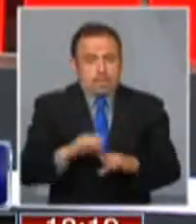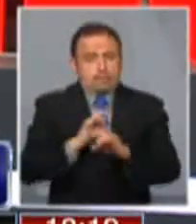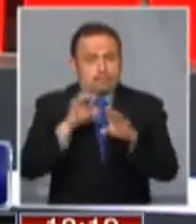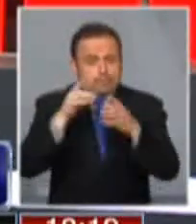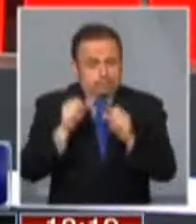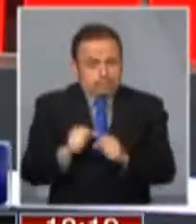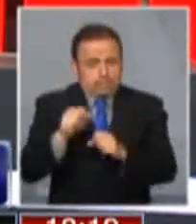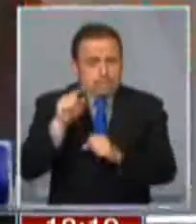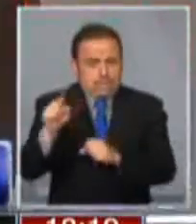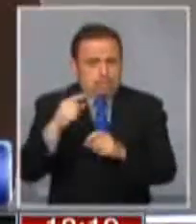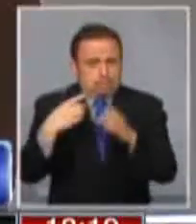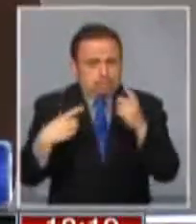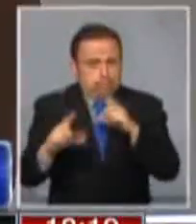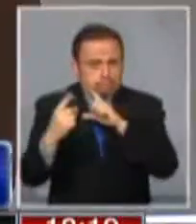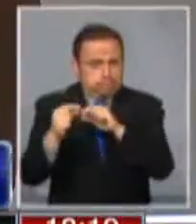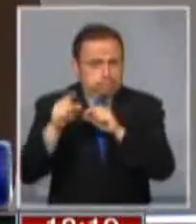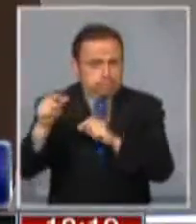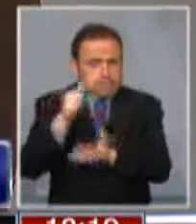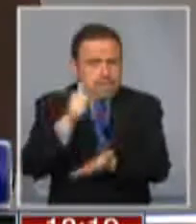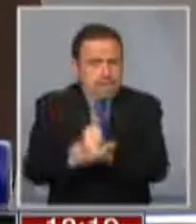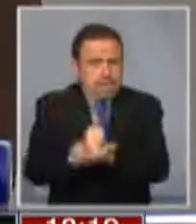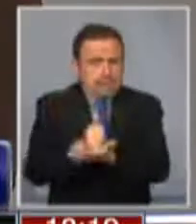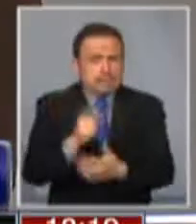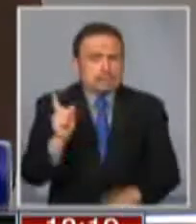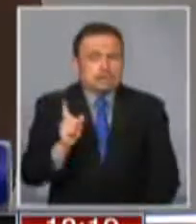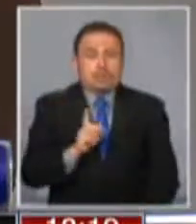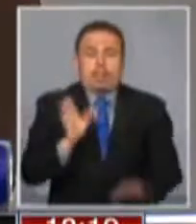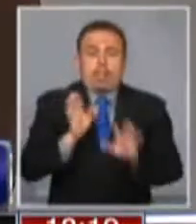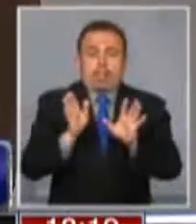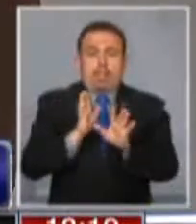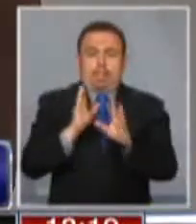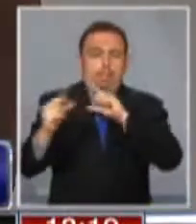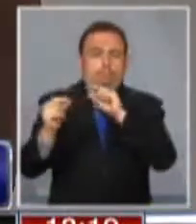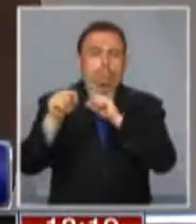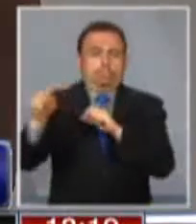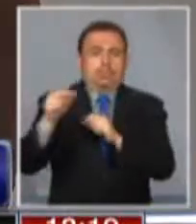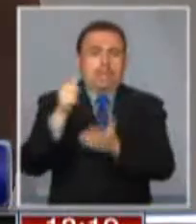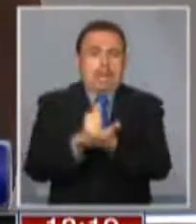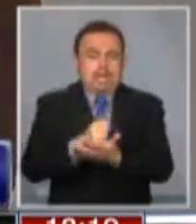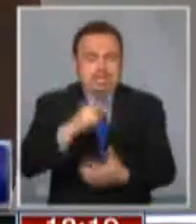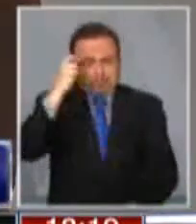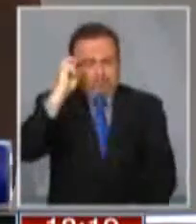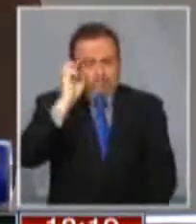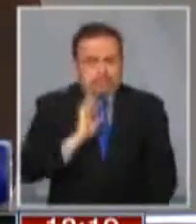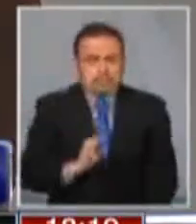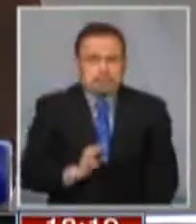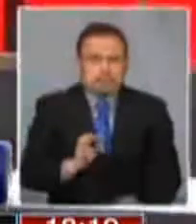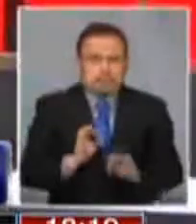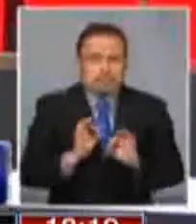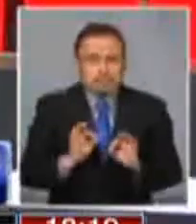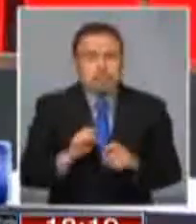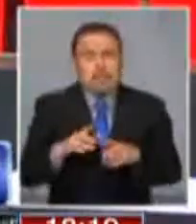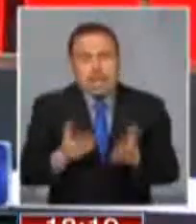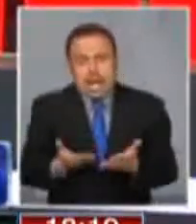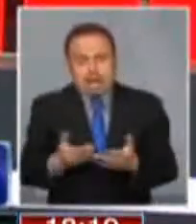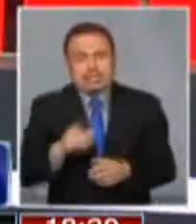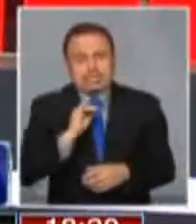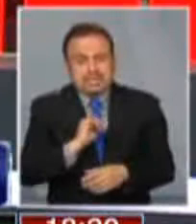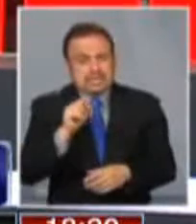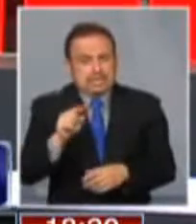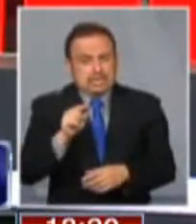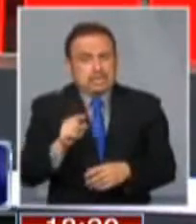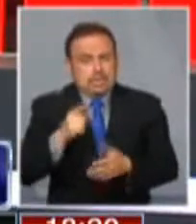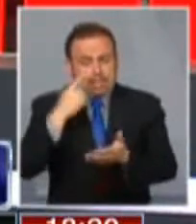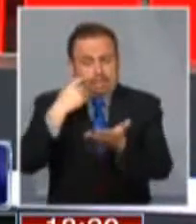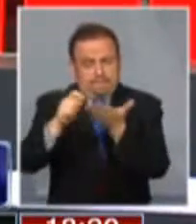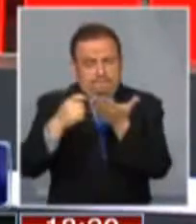alcaldesa? No lo hemos conversado eso con la alcaldesa. específicamente. Ahora, si esta medida se